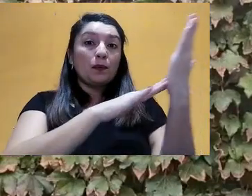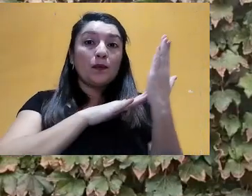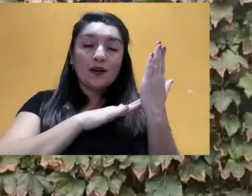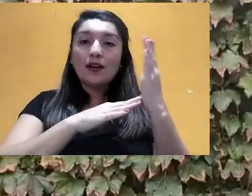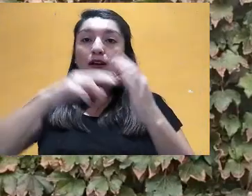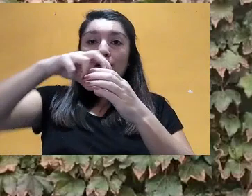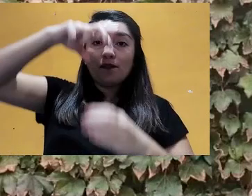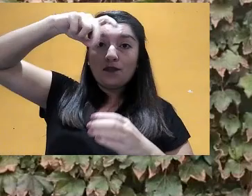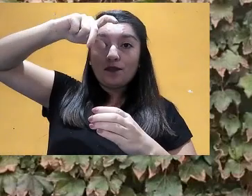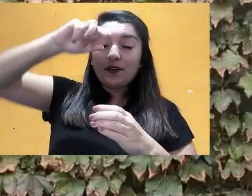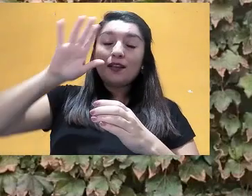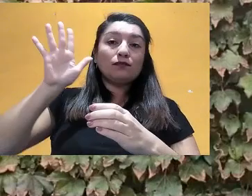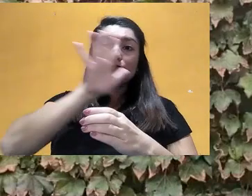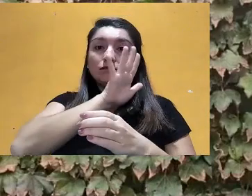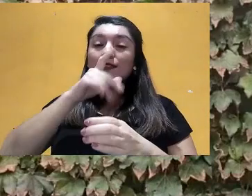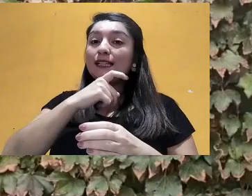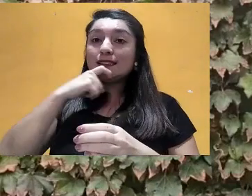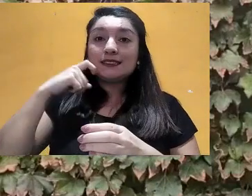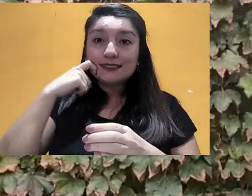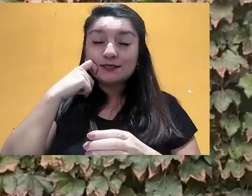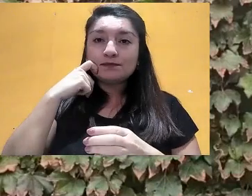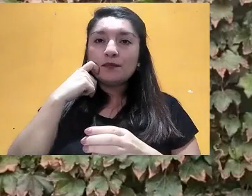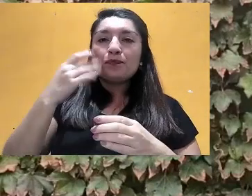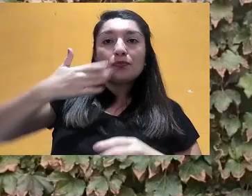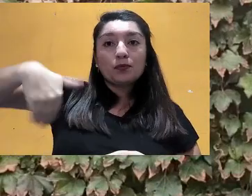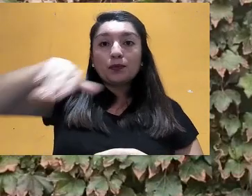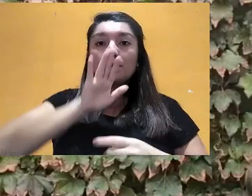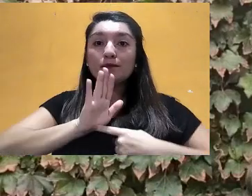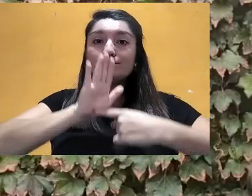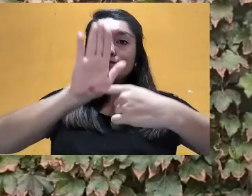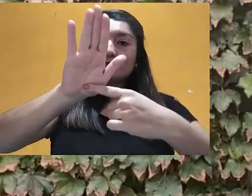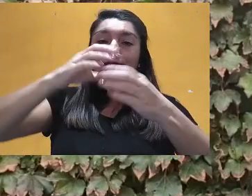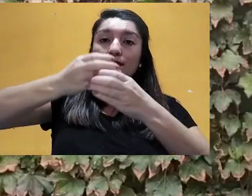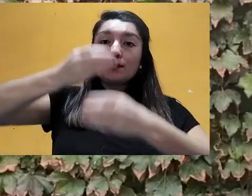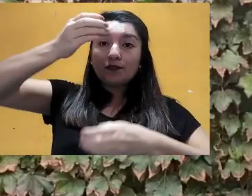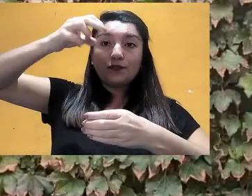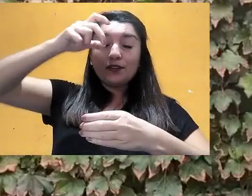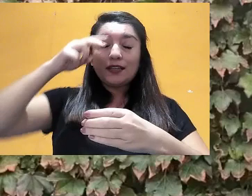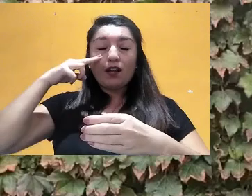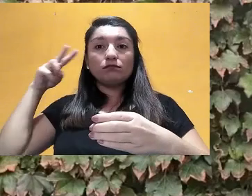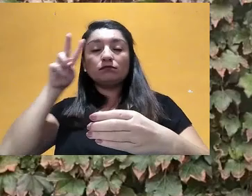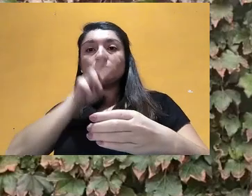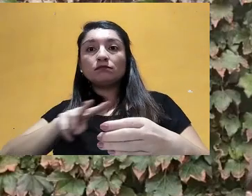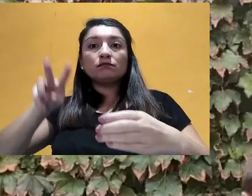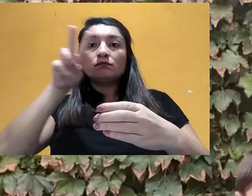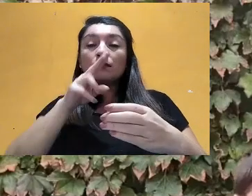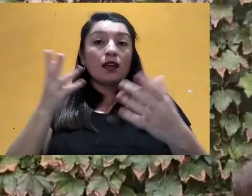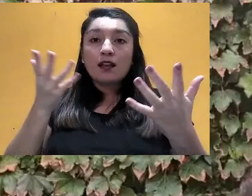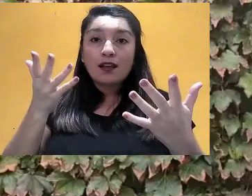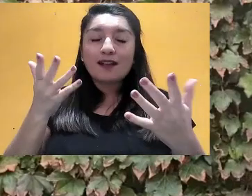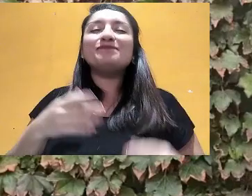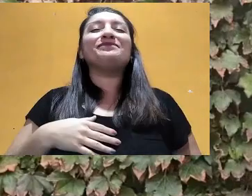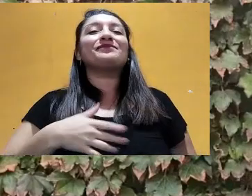una botella sensorial seca, nosotros les vamos a mostrar cómo hacer nuestra botella sensorial con